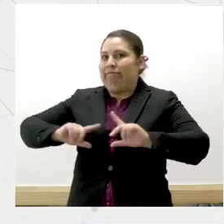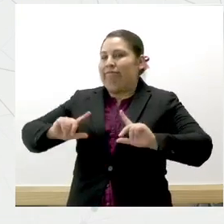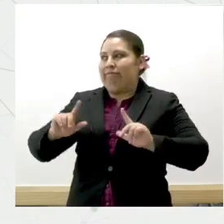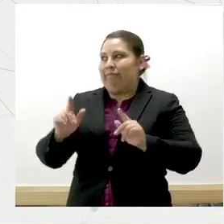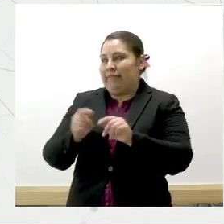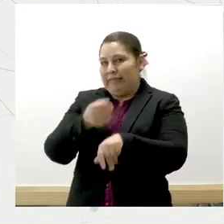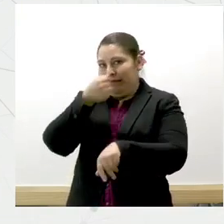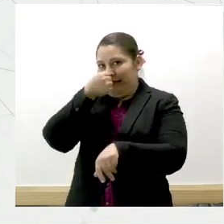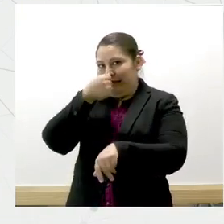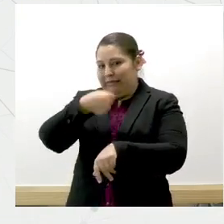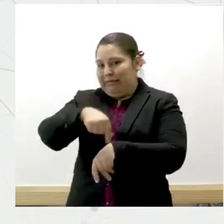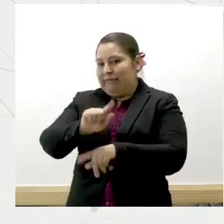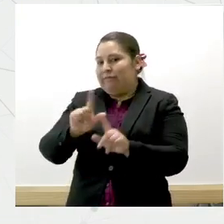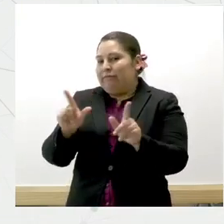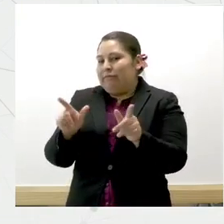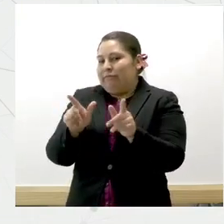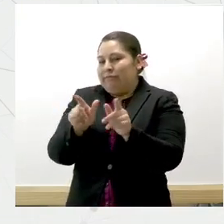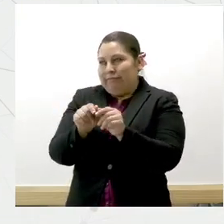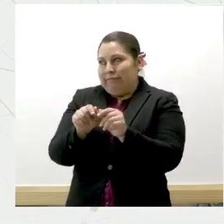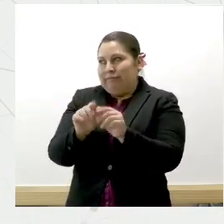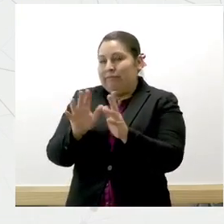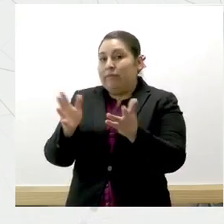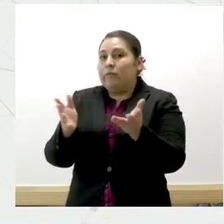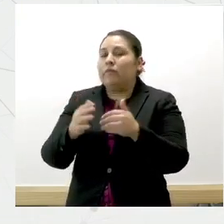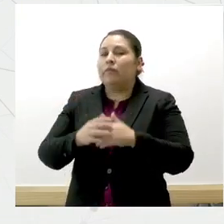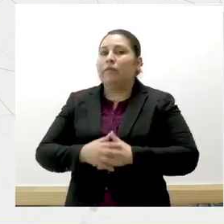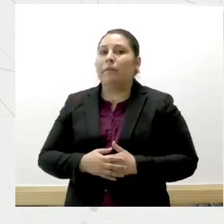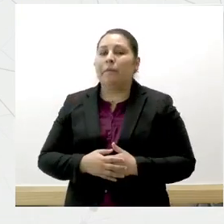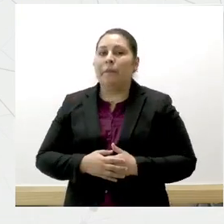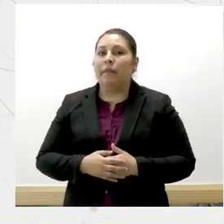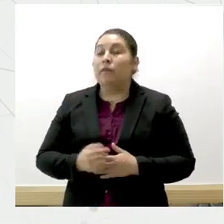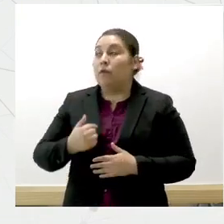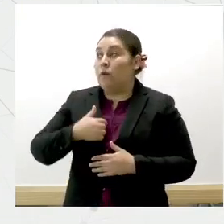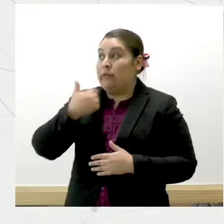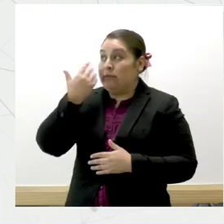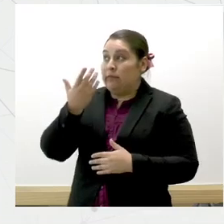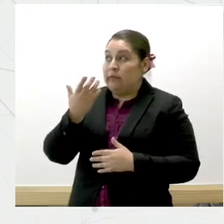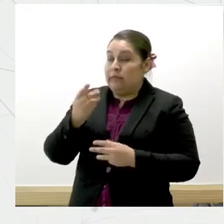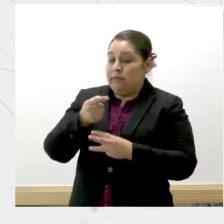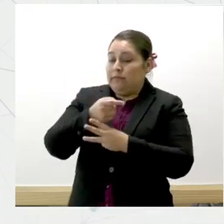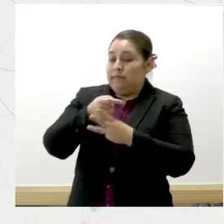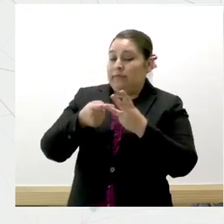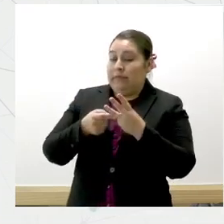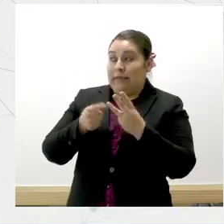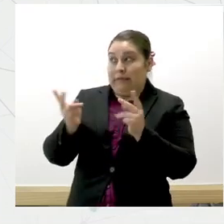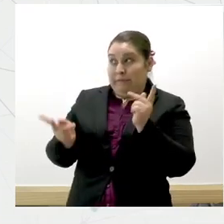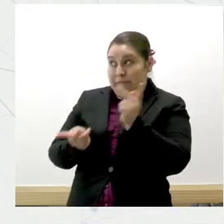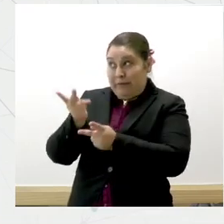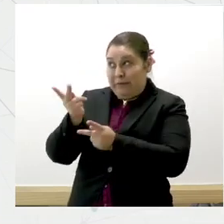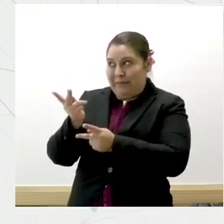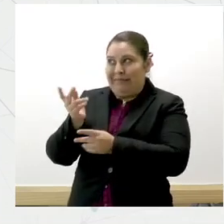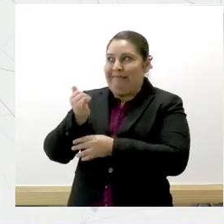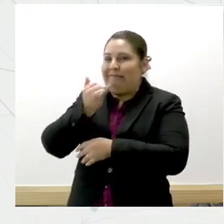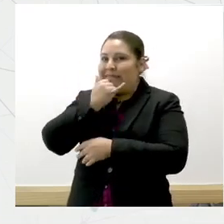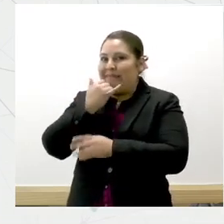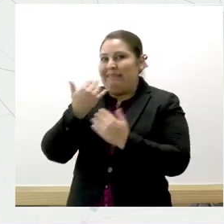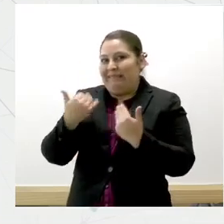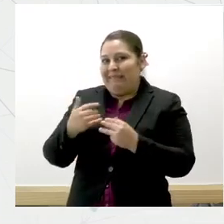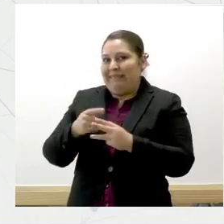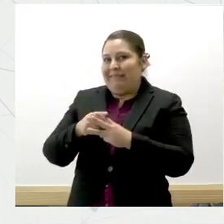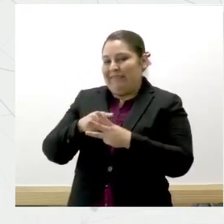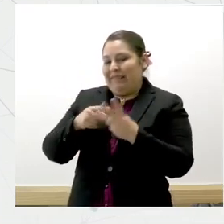hora programada para finalizar. Voy a leer tres preguntas que tenemos acá.